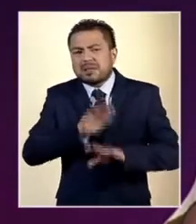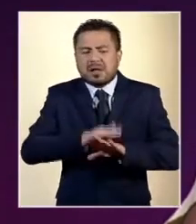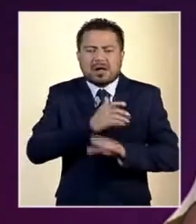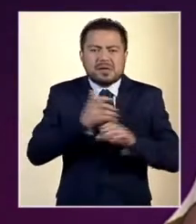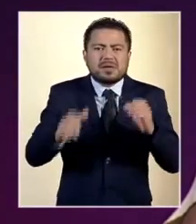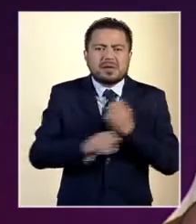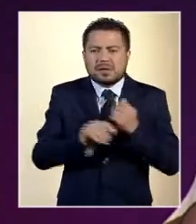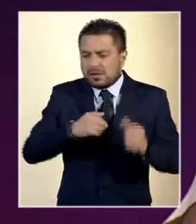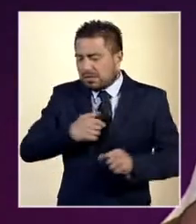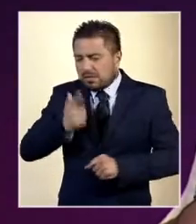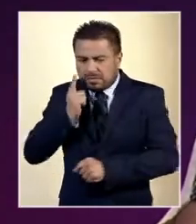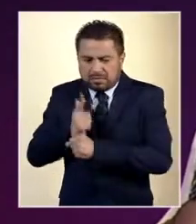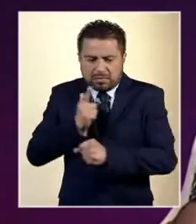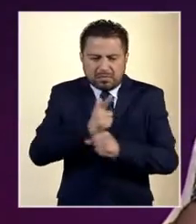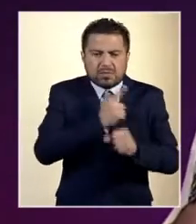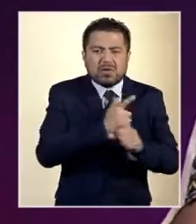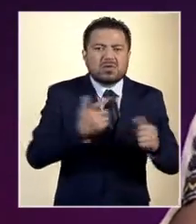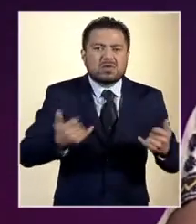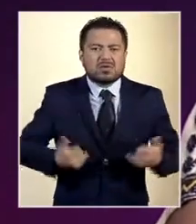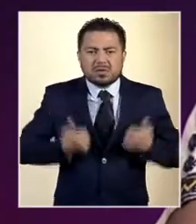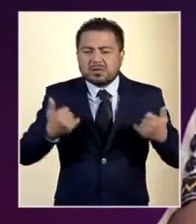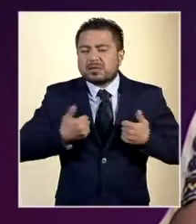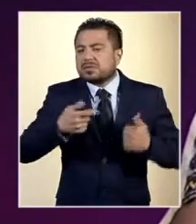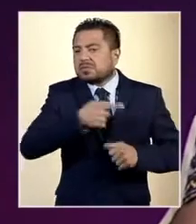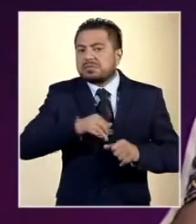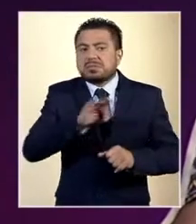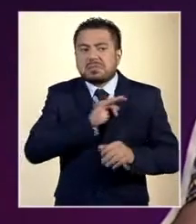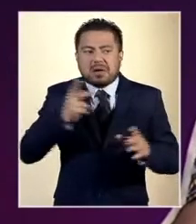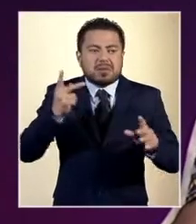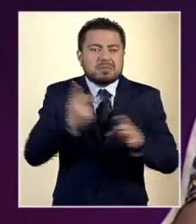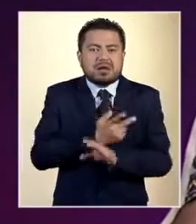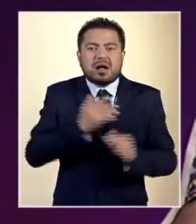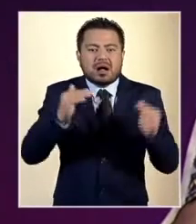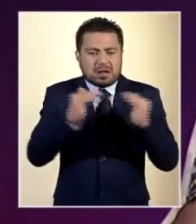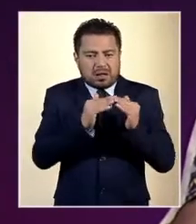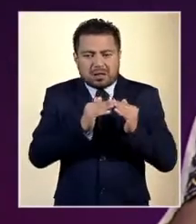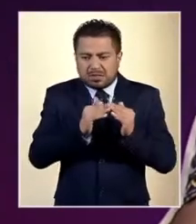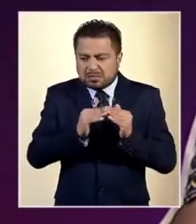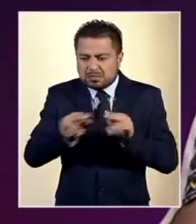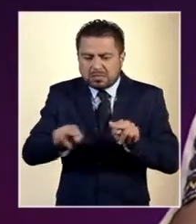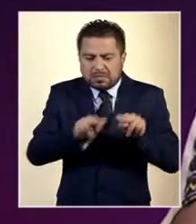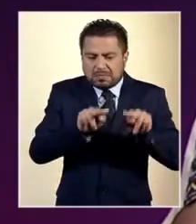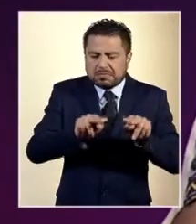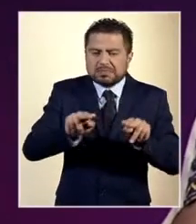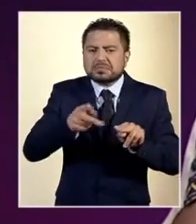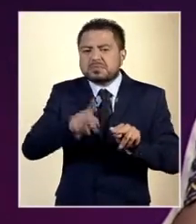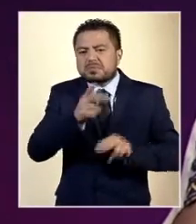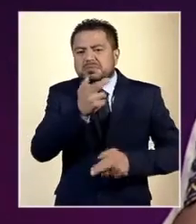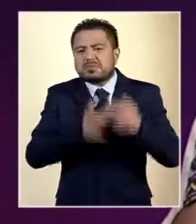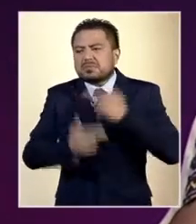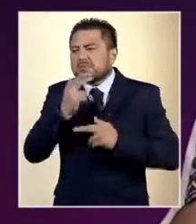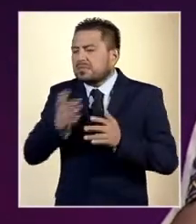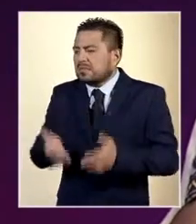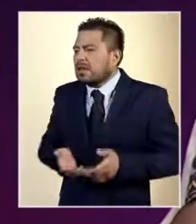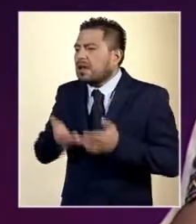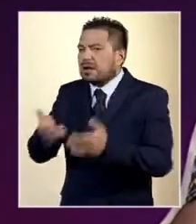nos dábamos cuenta que los chavos podían pasar un tiempo en las casas hogar, pero se regresaban a la